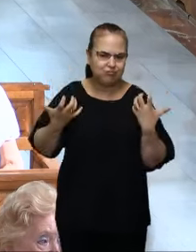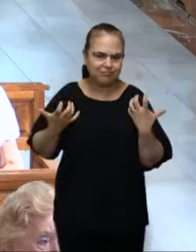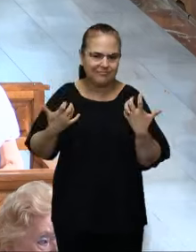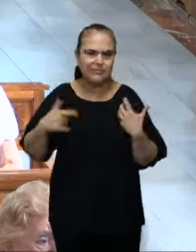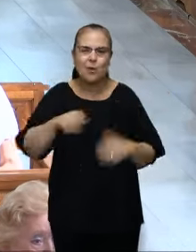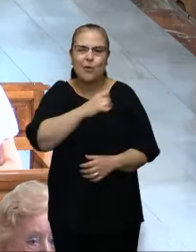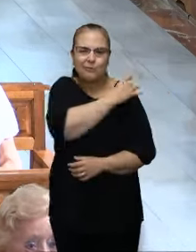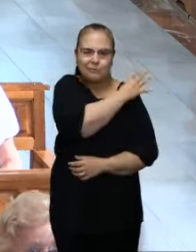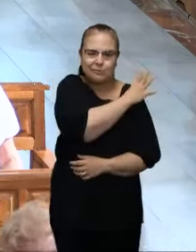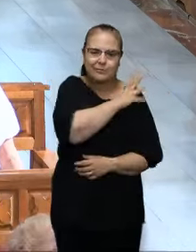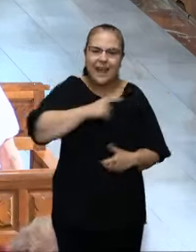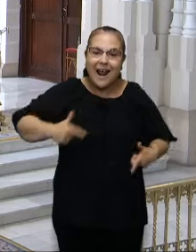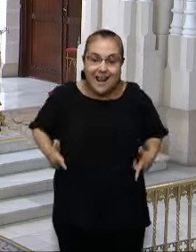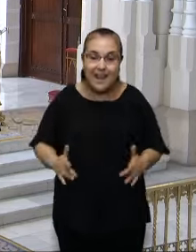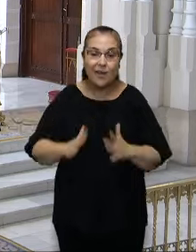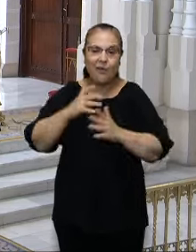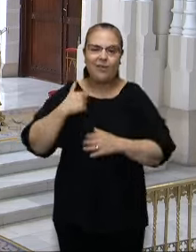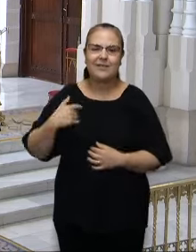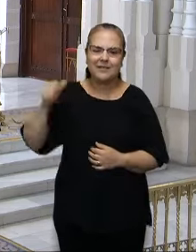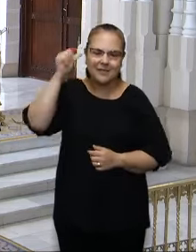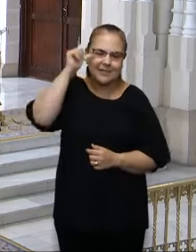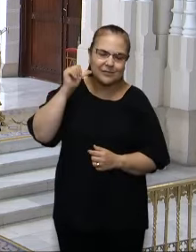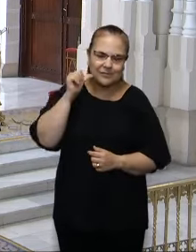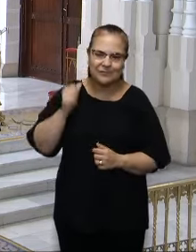Despreciaste al Dios que te engendró.